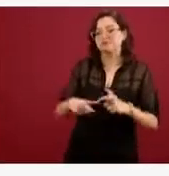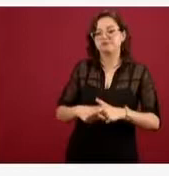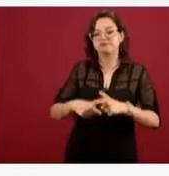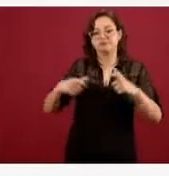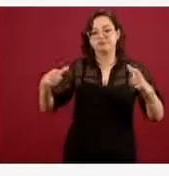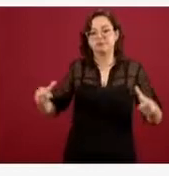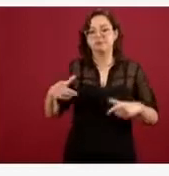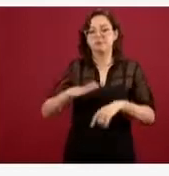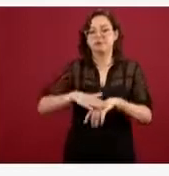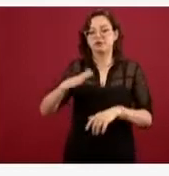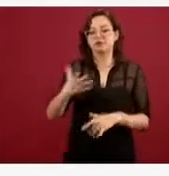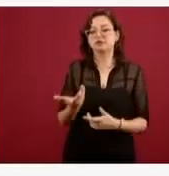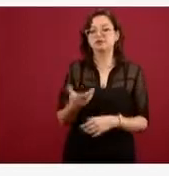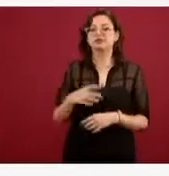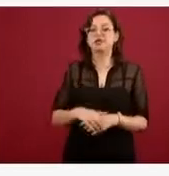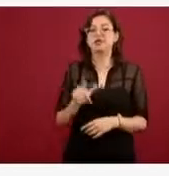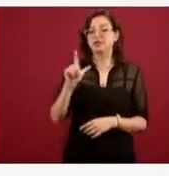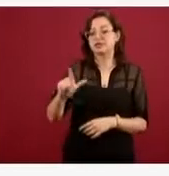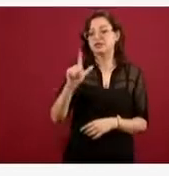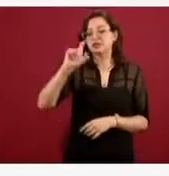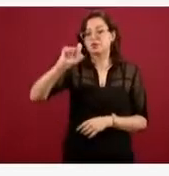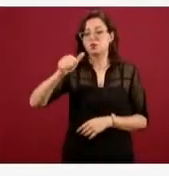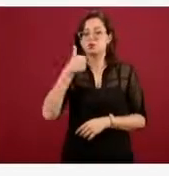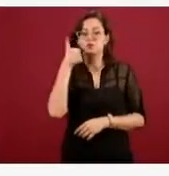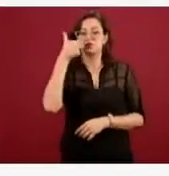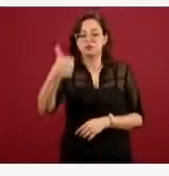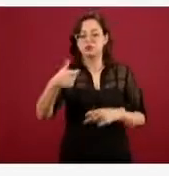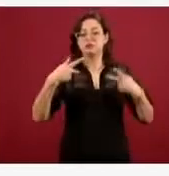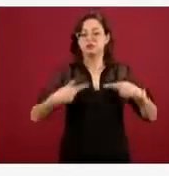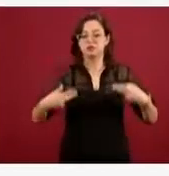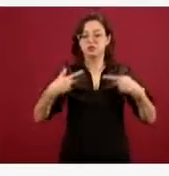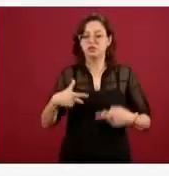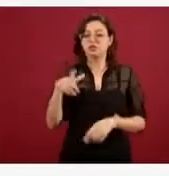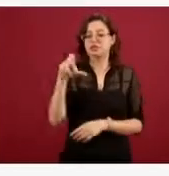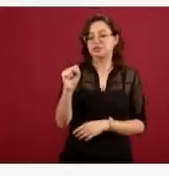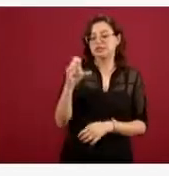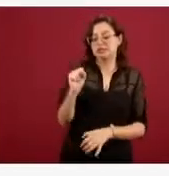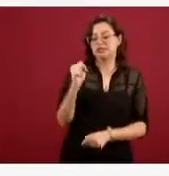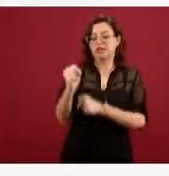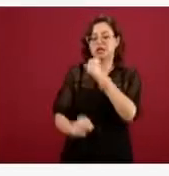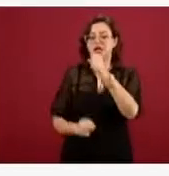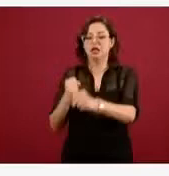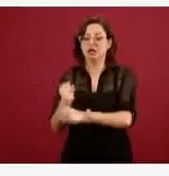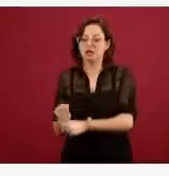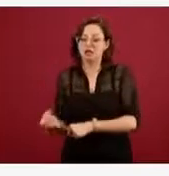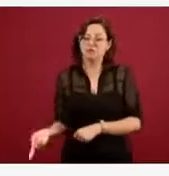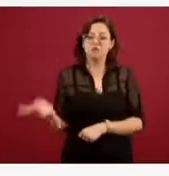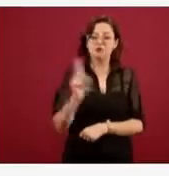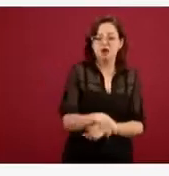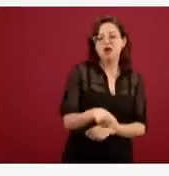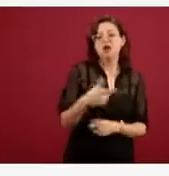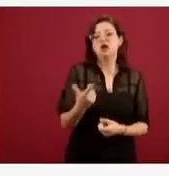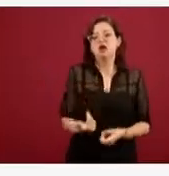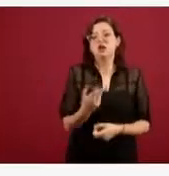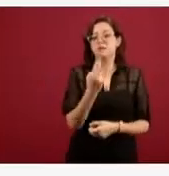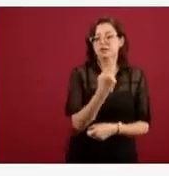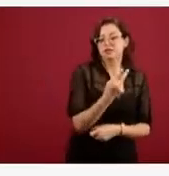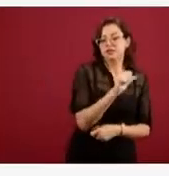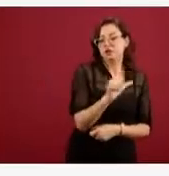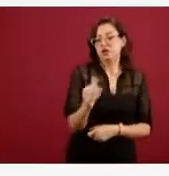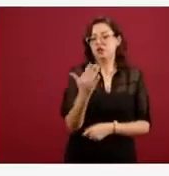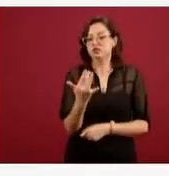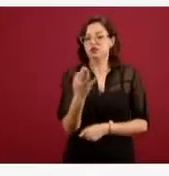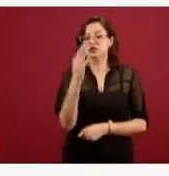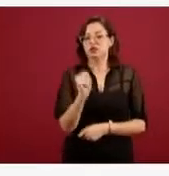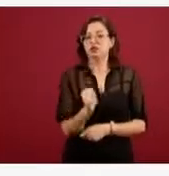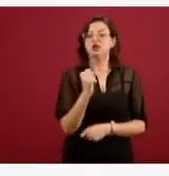a la edad. 17.6 para los mayores de 60 años contra un 5.7 para los que están entre el grupo de